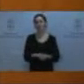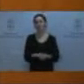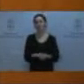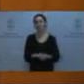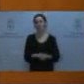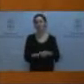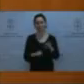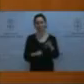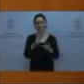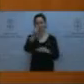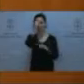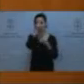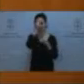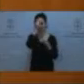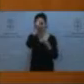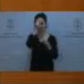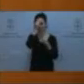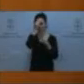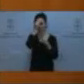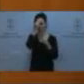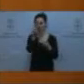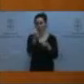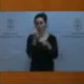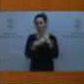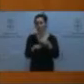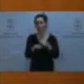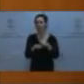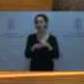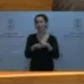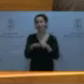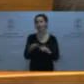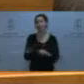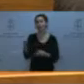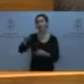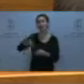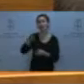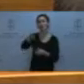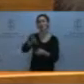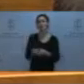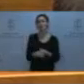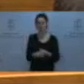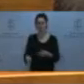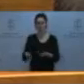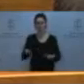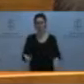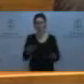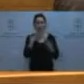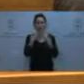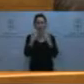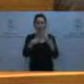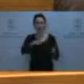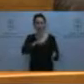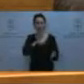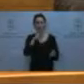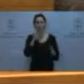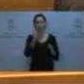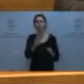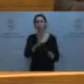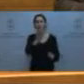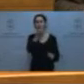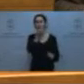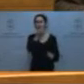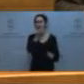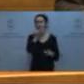entre sus previsiones permitir la comercialización del salmón. Gracias, señoría. Señora consejera, tiene la palabra. Muchas